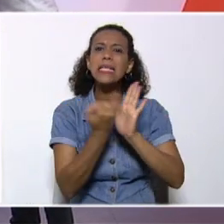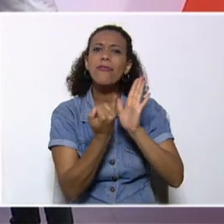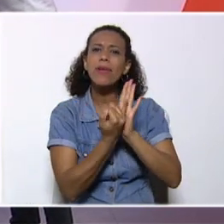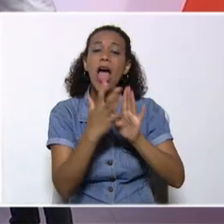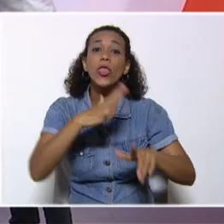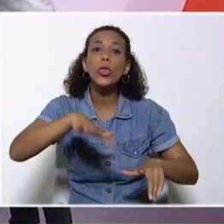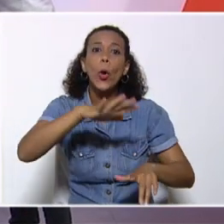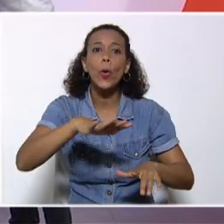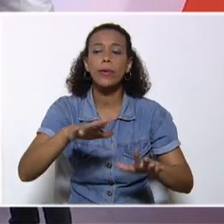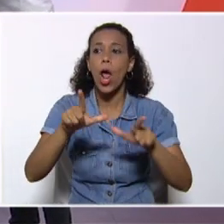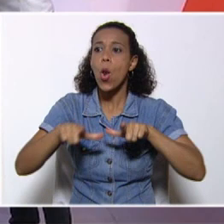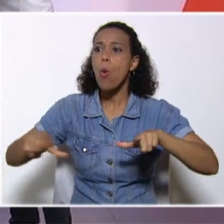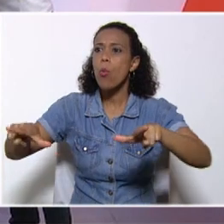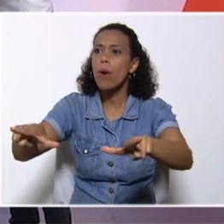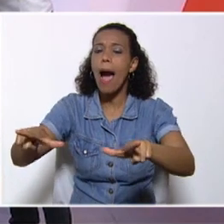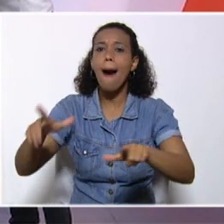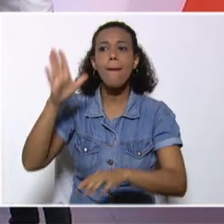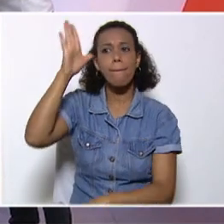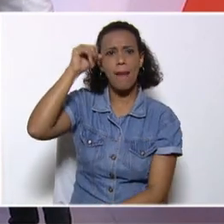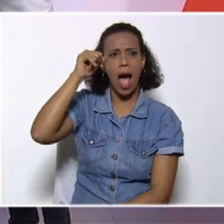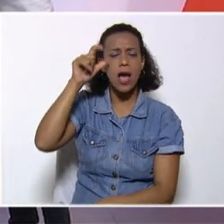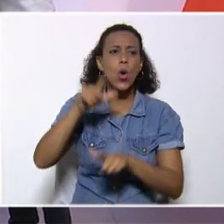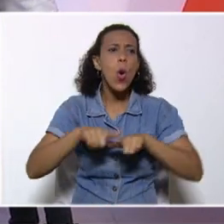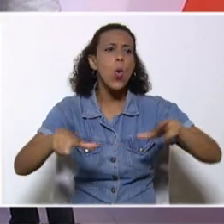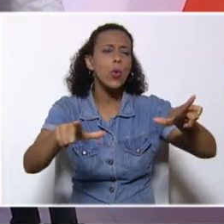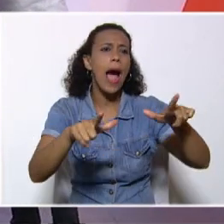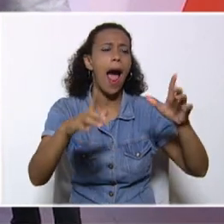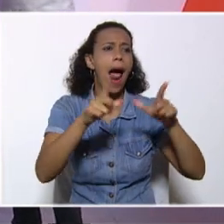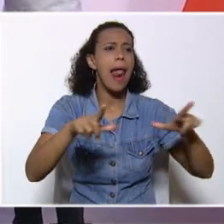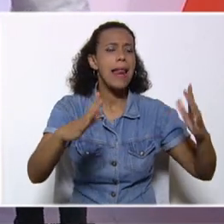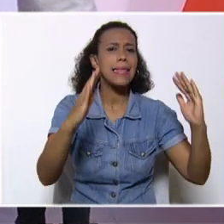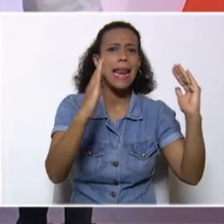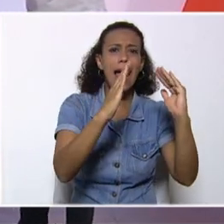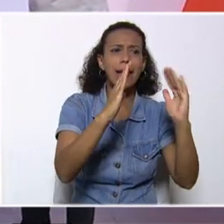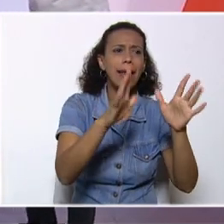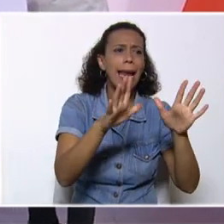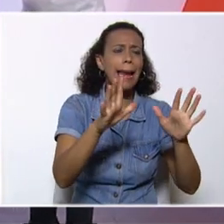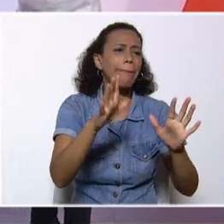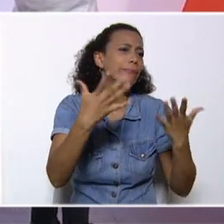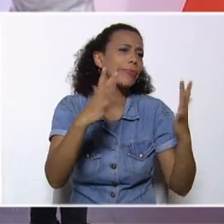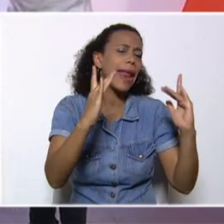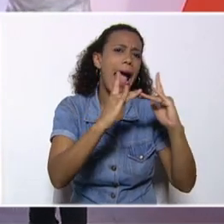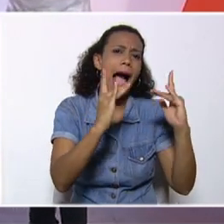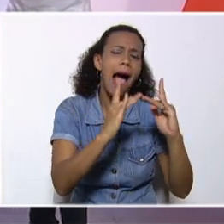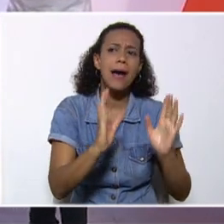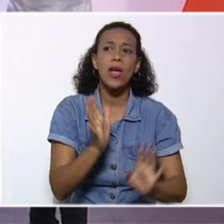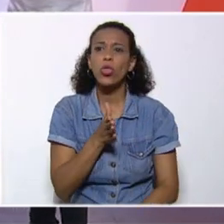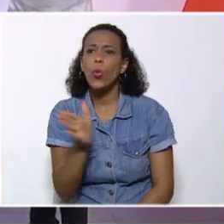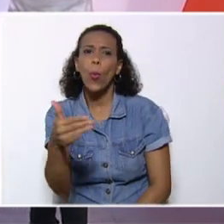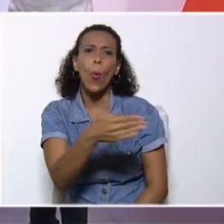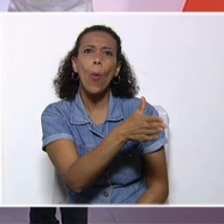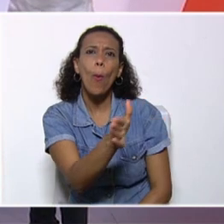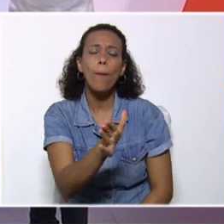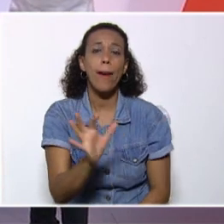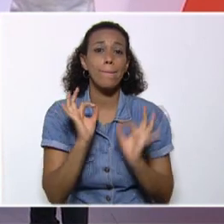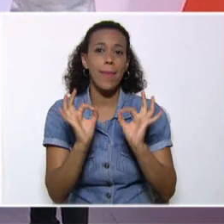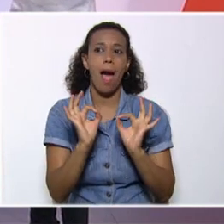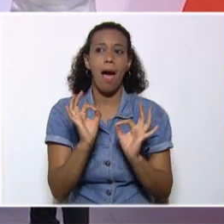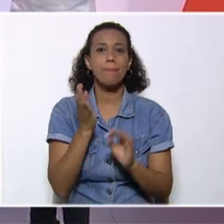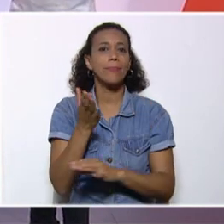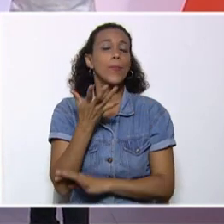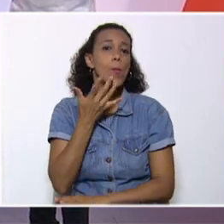identificar cuáles son los espacios que tenemos o cuáles son los espacios a los que debemos seguir, la dirección a donde debemos seguir